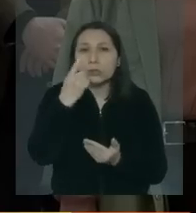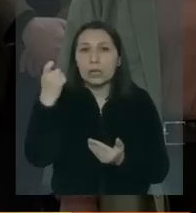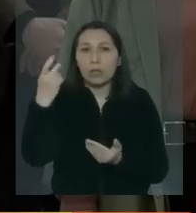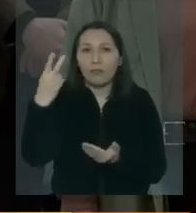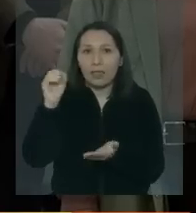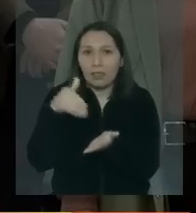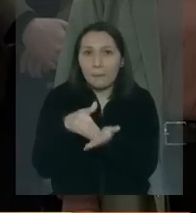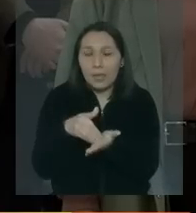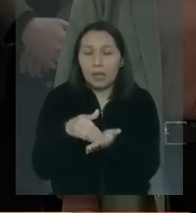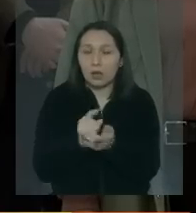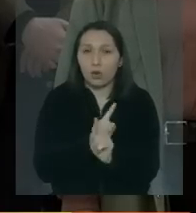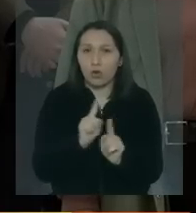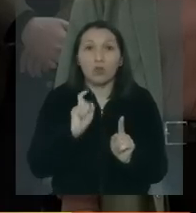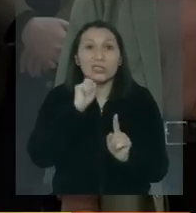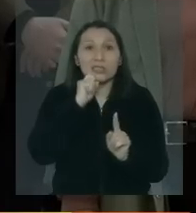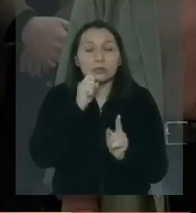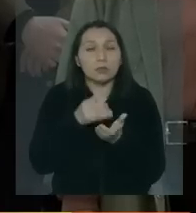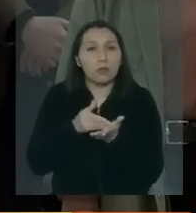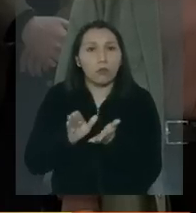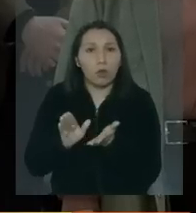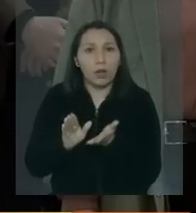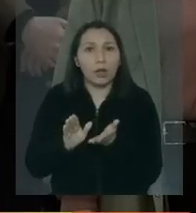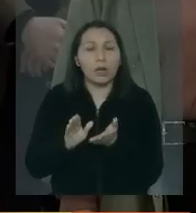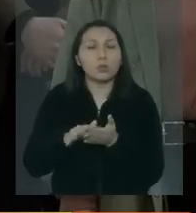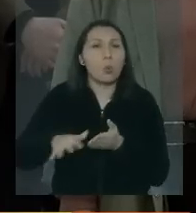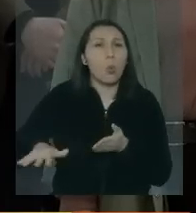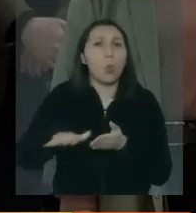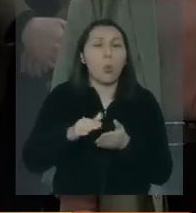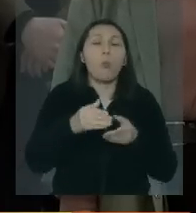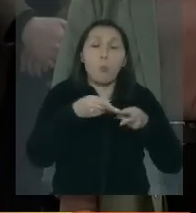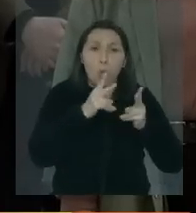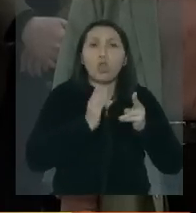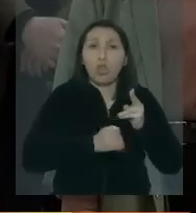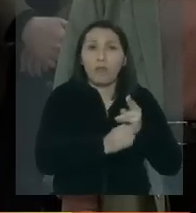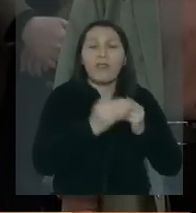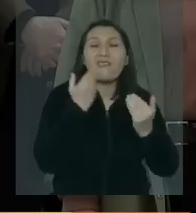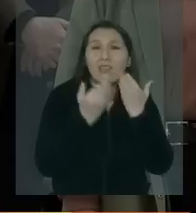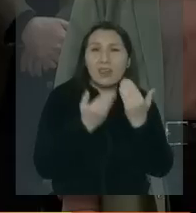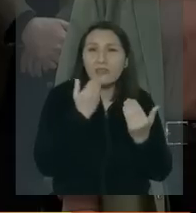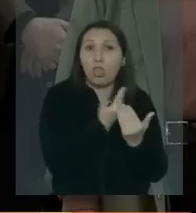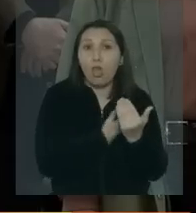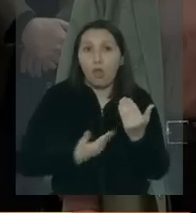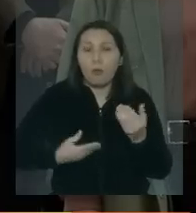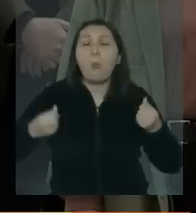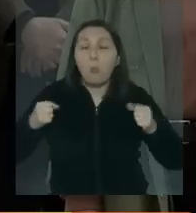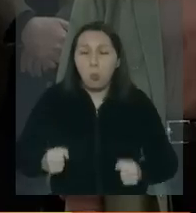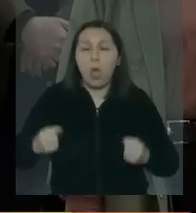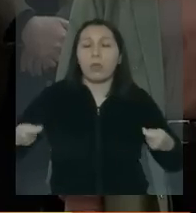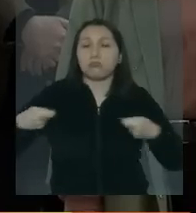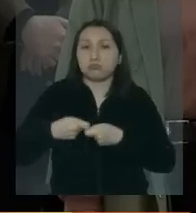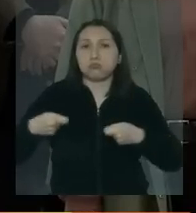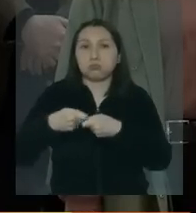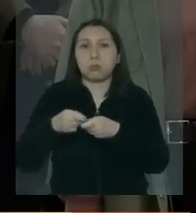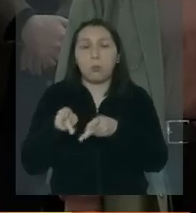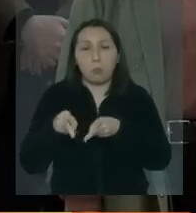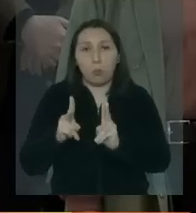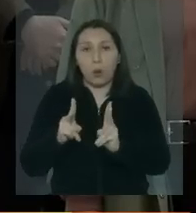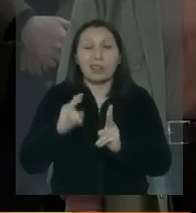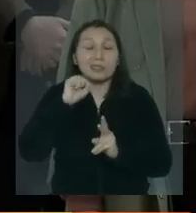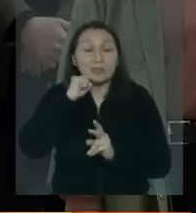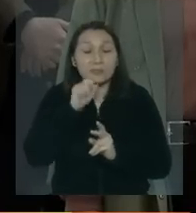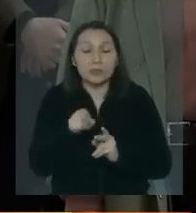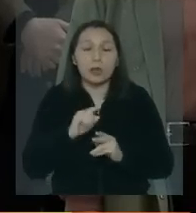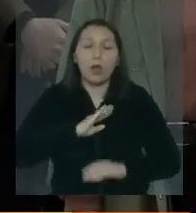mil pesos, que no son excluyentes al resto de los beneficios que estamos entregando como gobierno, creemos que puede